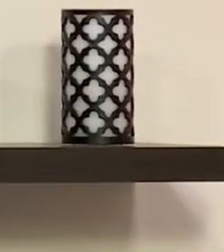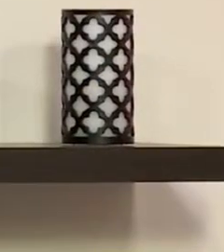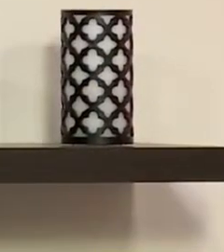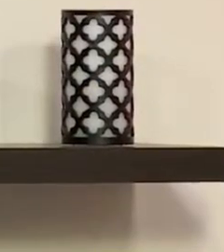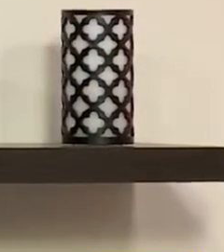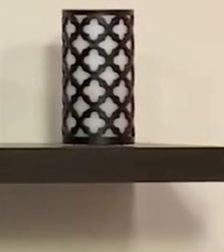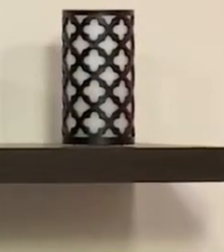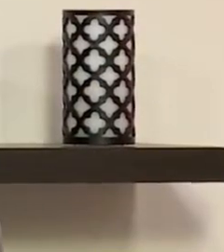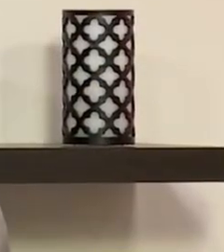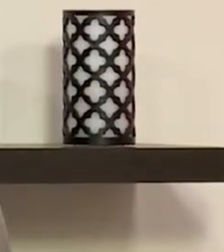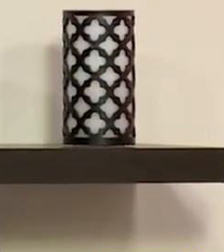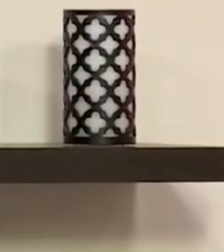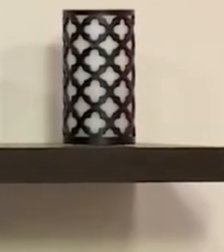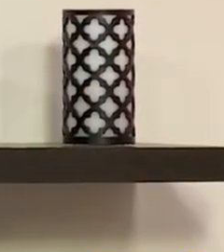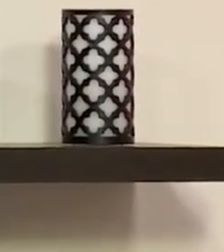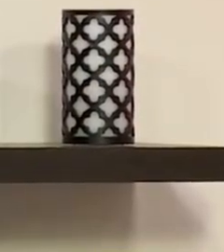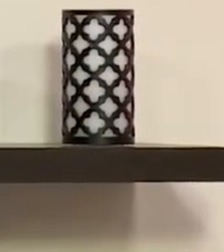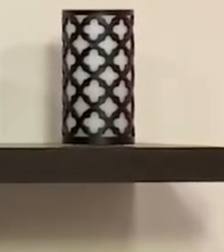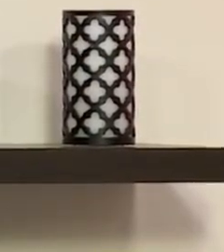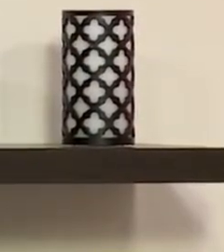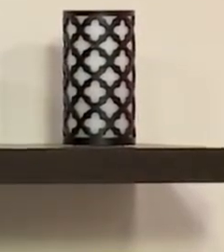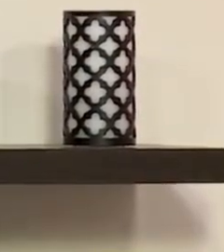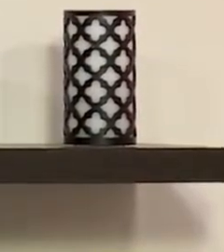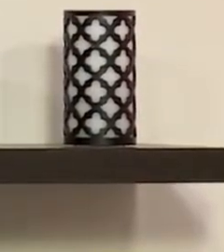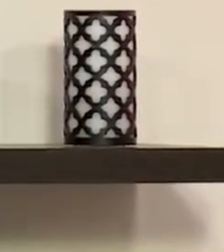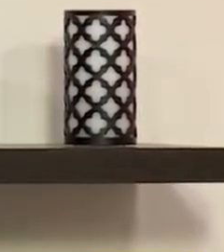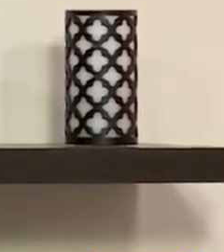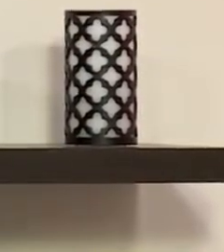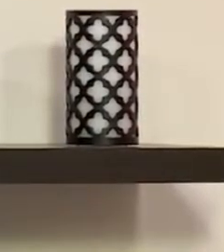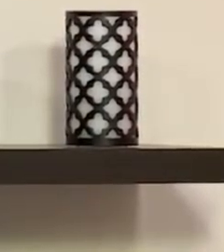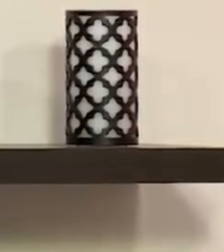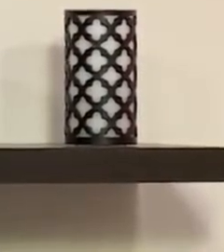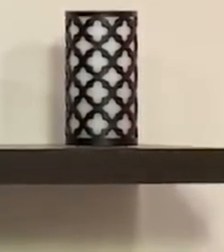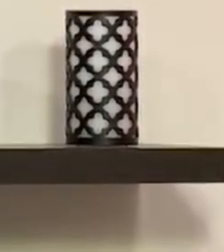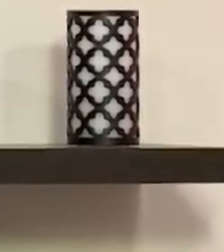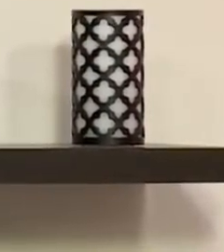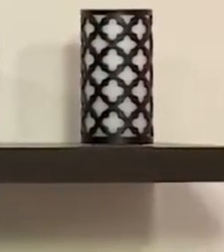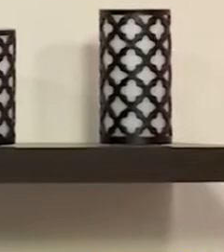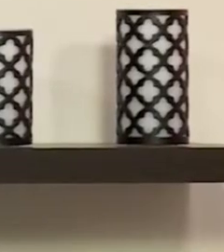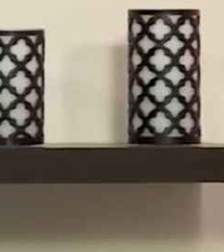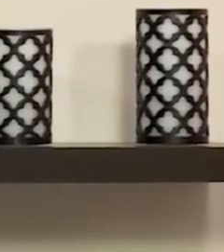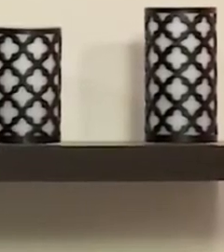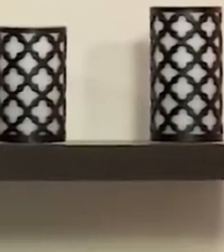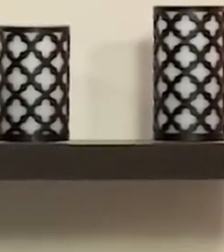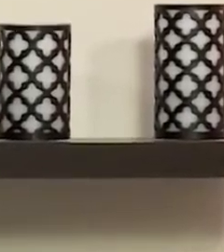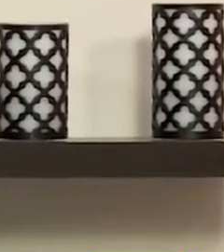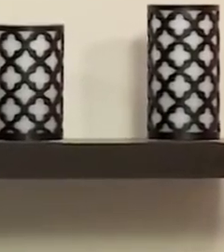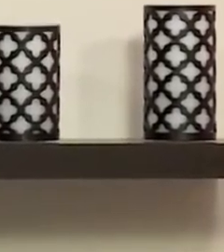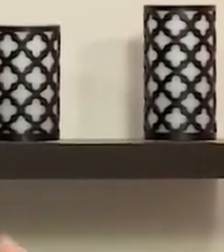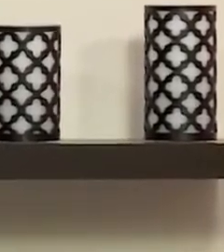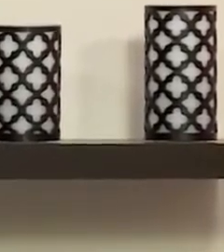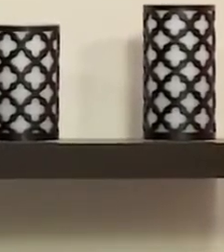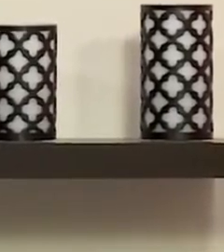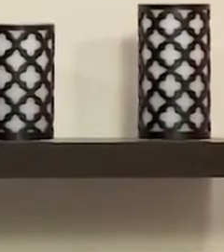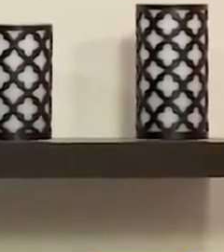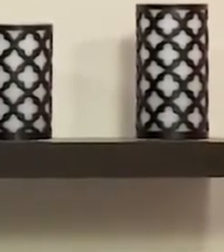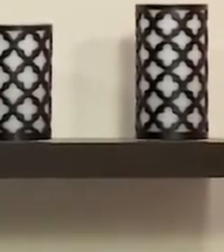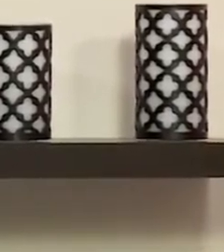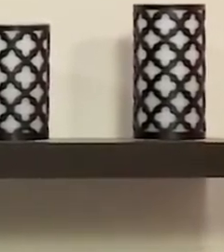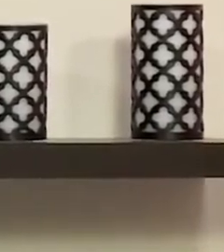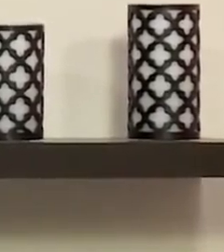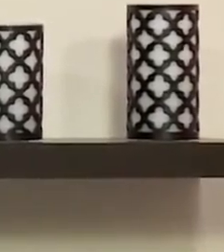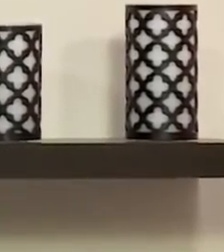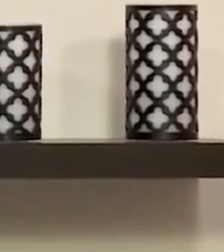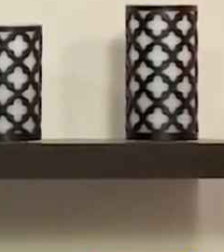Bueno, estamos ya preparados. Recuerde, muchachos, todos educación diversificada. Hoy tenemos los